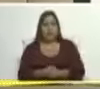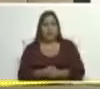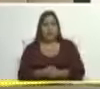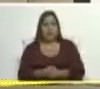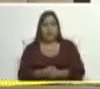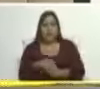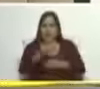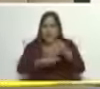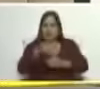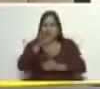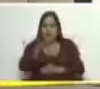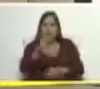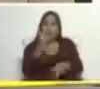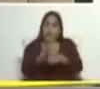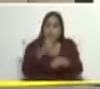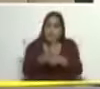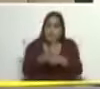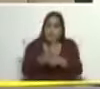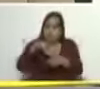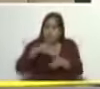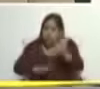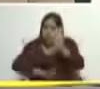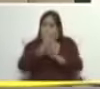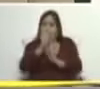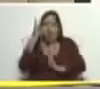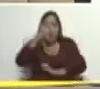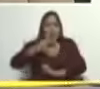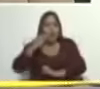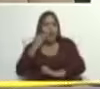un país competitivo, joven,